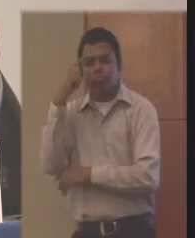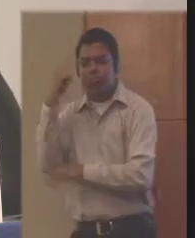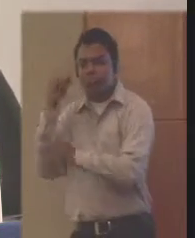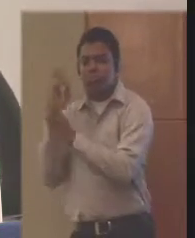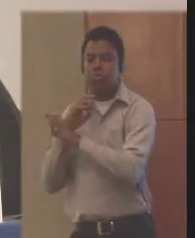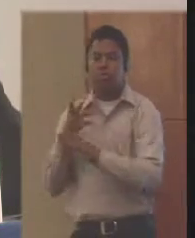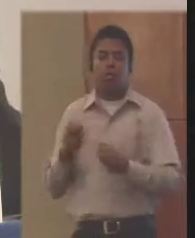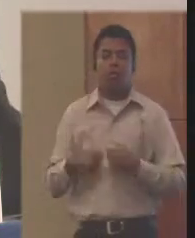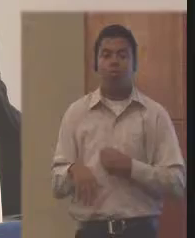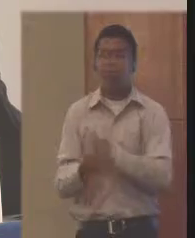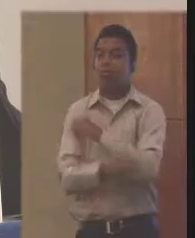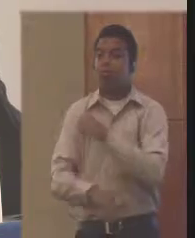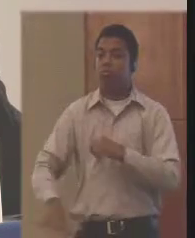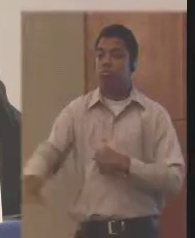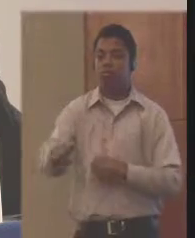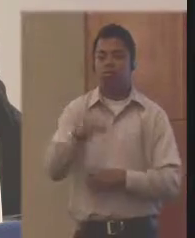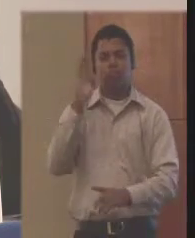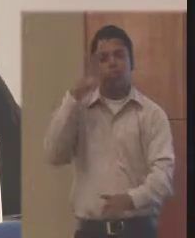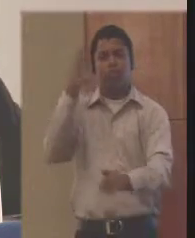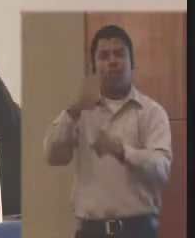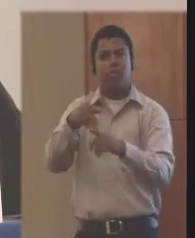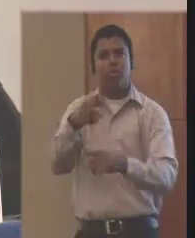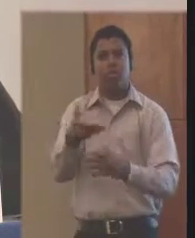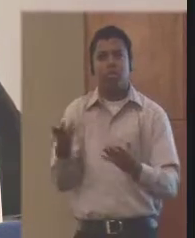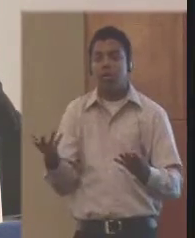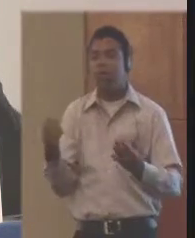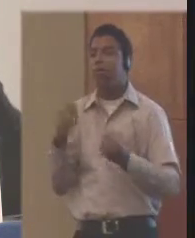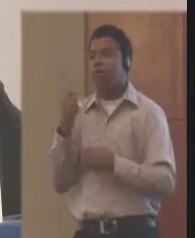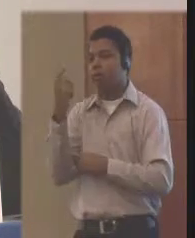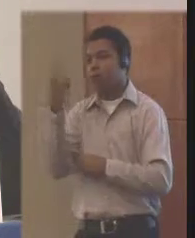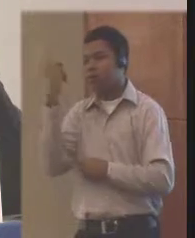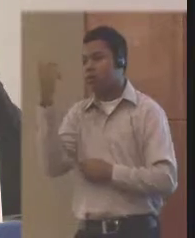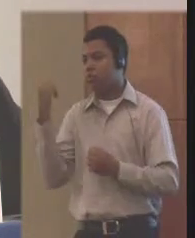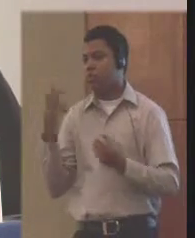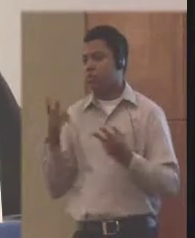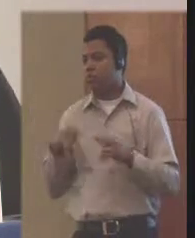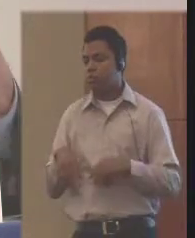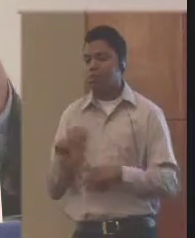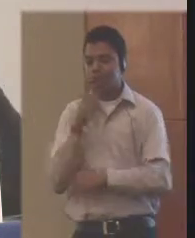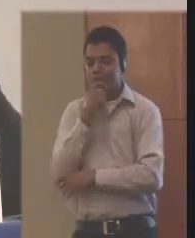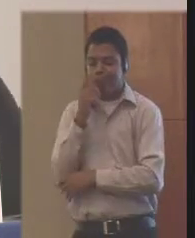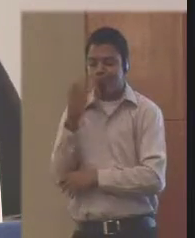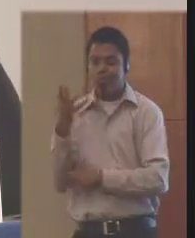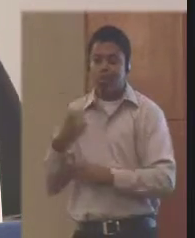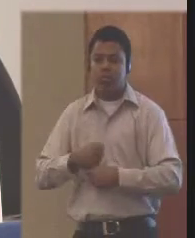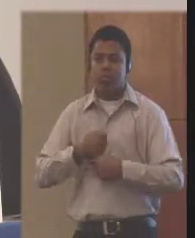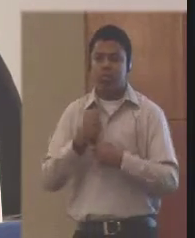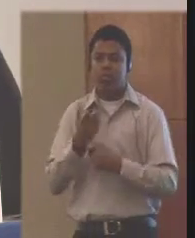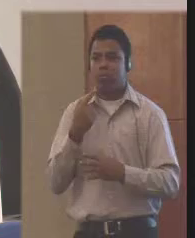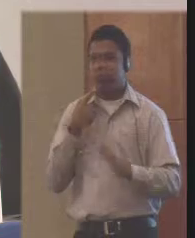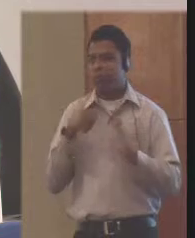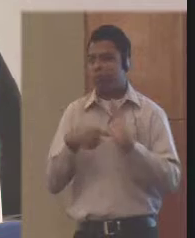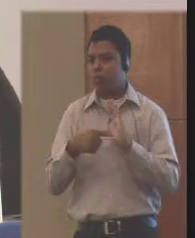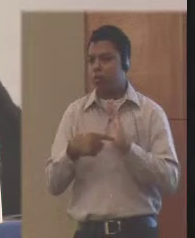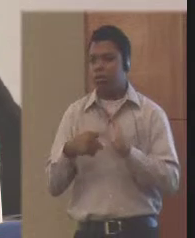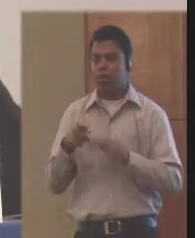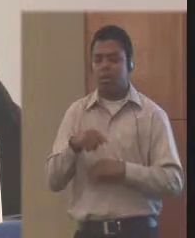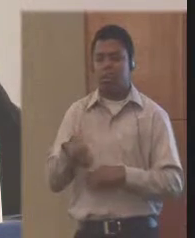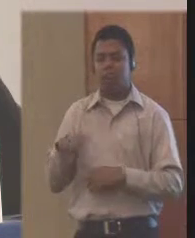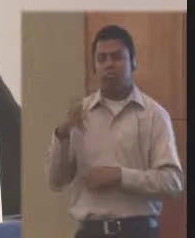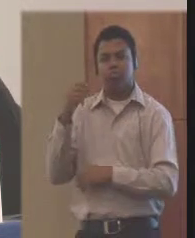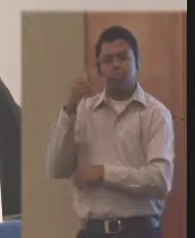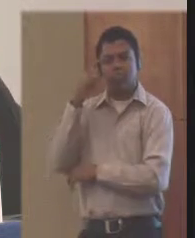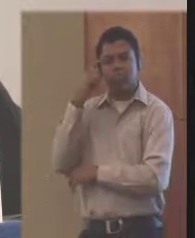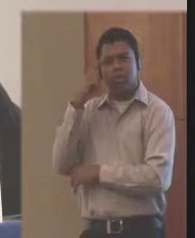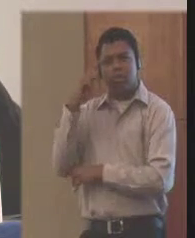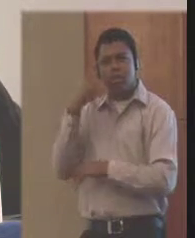también un papel de las reaseguradoras, en este caso de Swiss Re, cómo ve el proceso de integral, en donde no